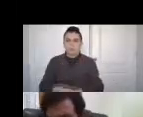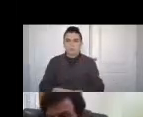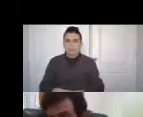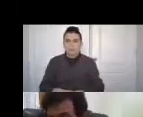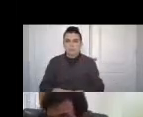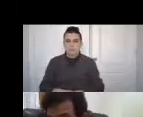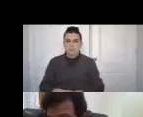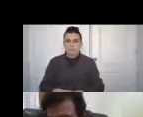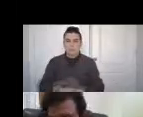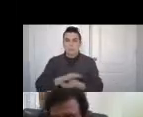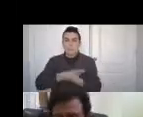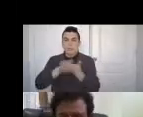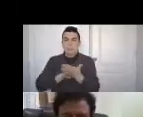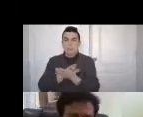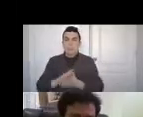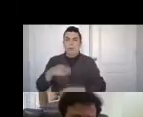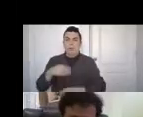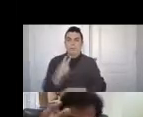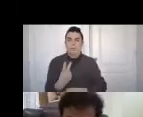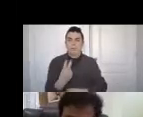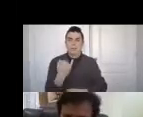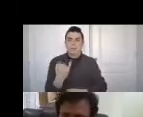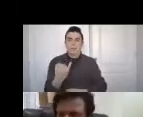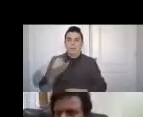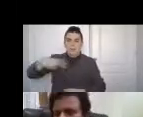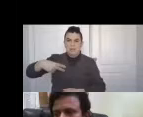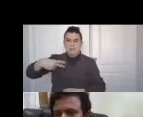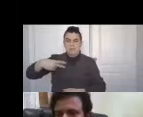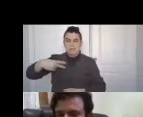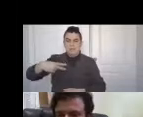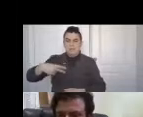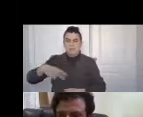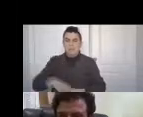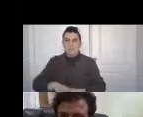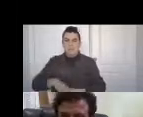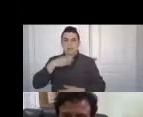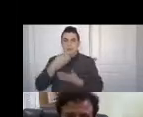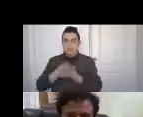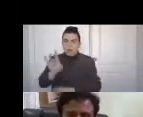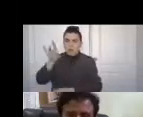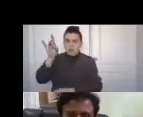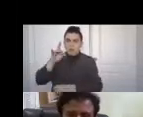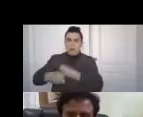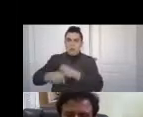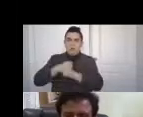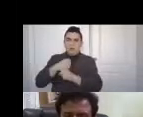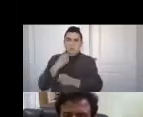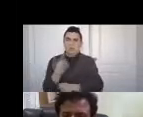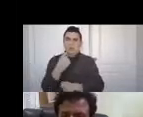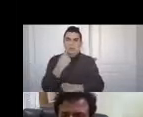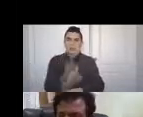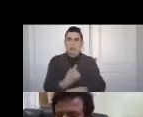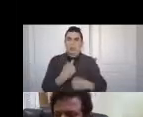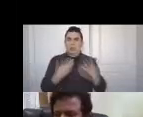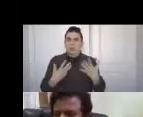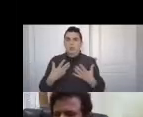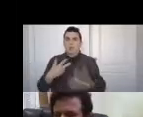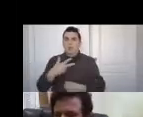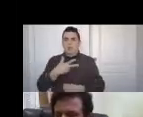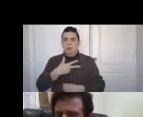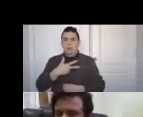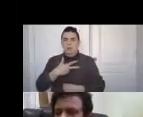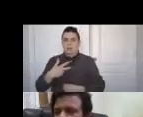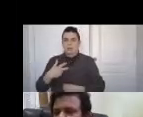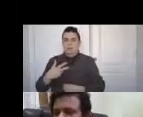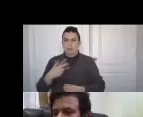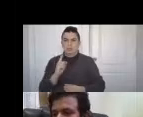por ejemplo, en VIH, que el primer caso reportado, ¿cierto? Fue en 1981, se demoró